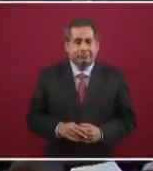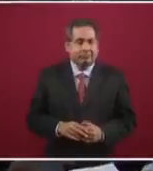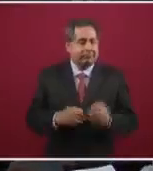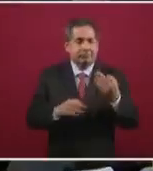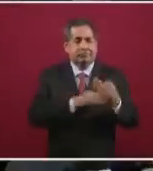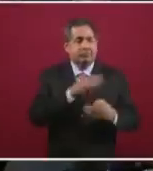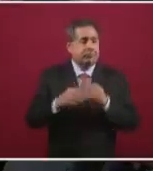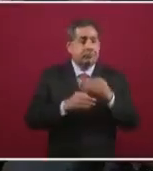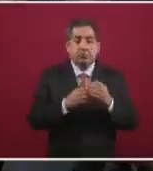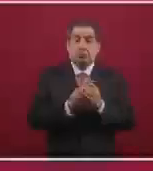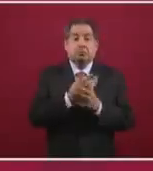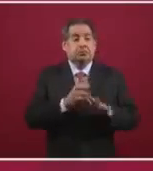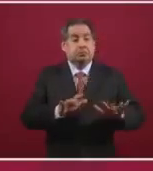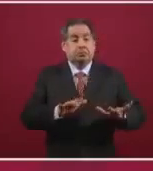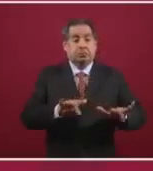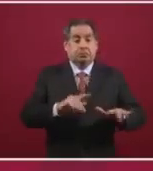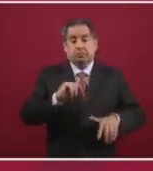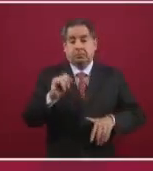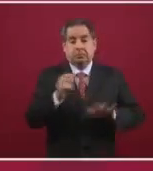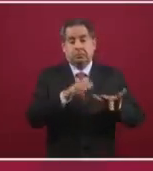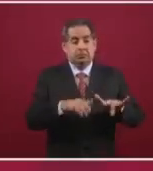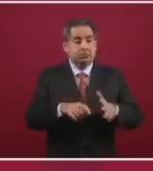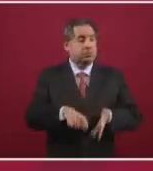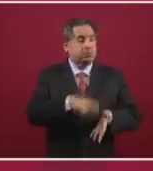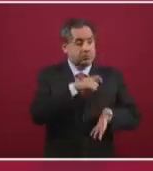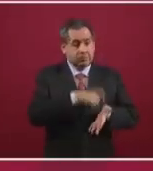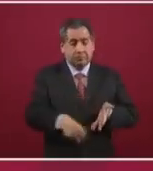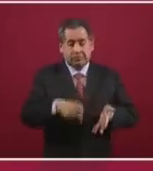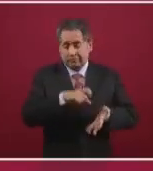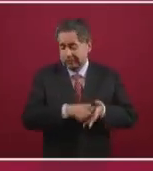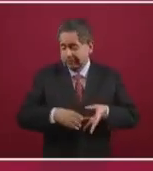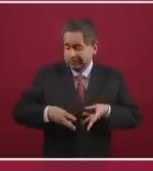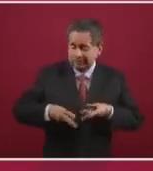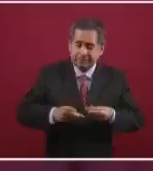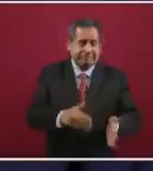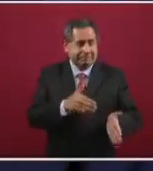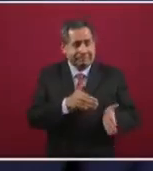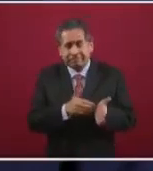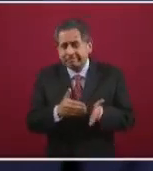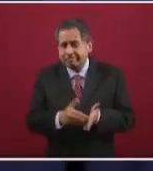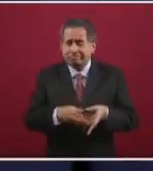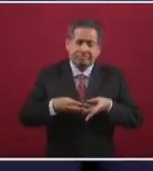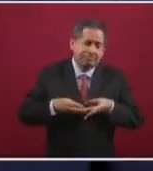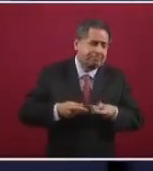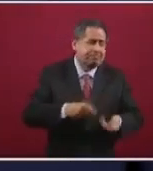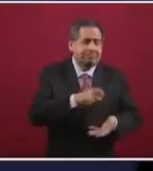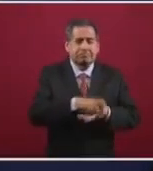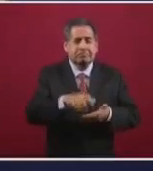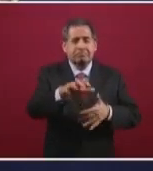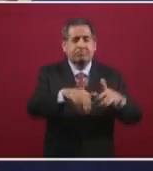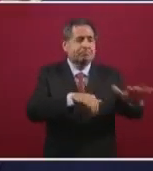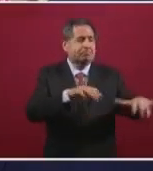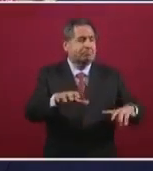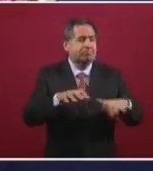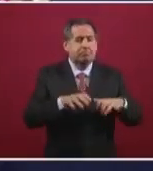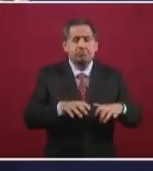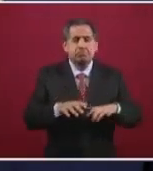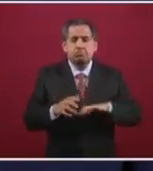todo era tecnología, compras millonarias de equipo que está ahí arrumbado,